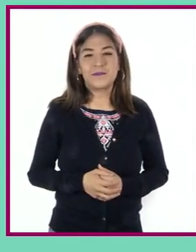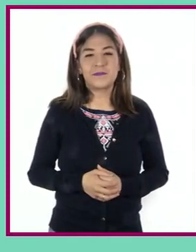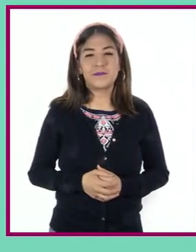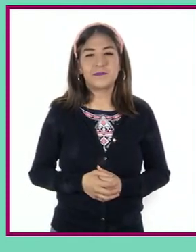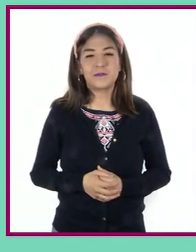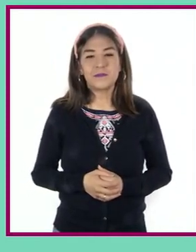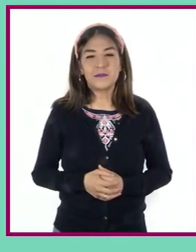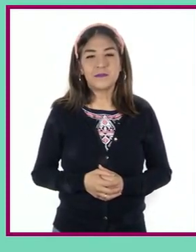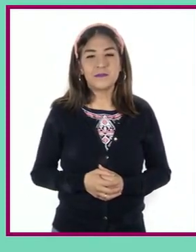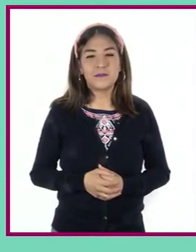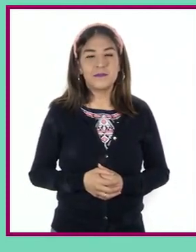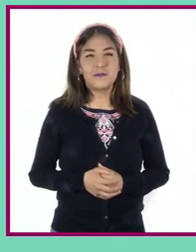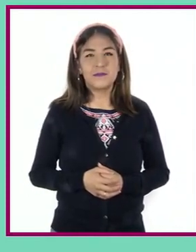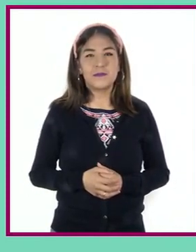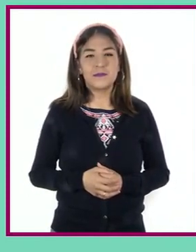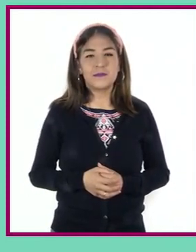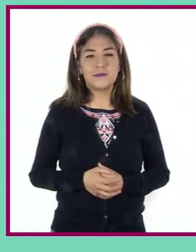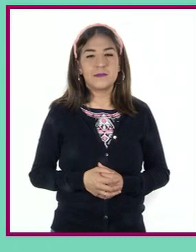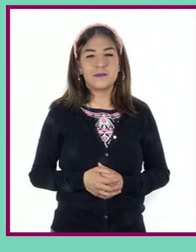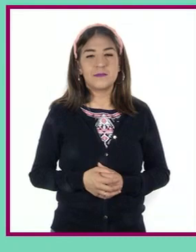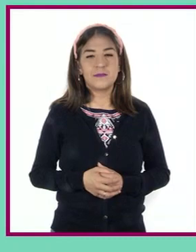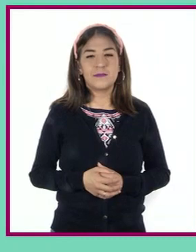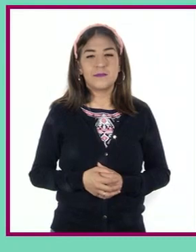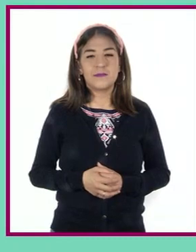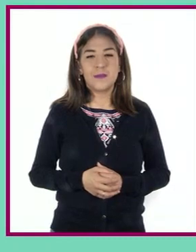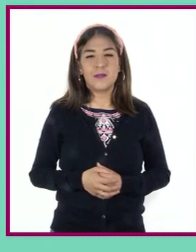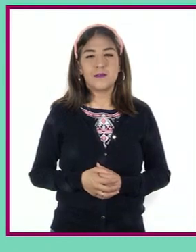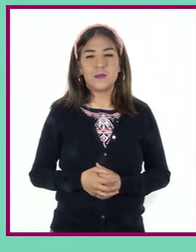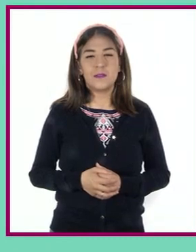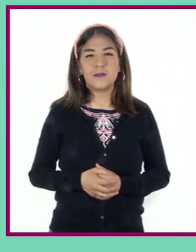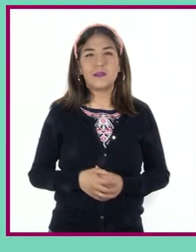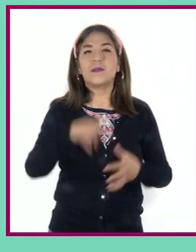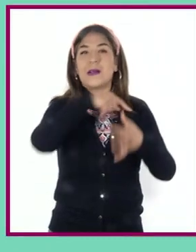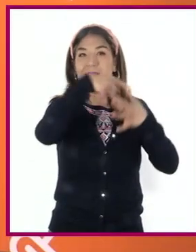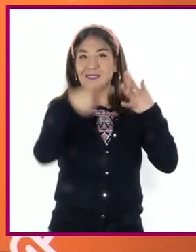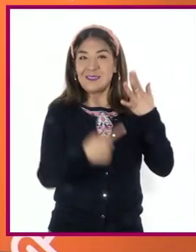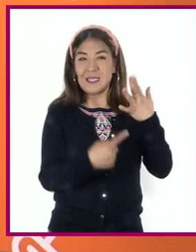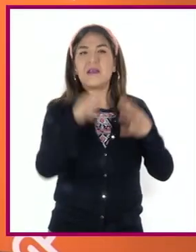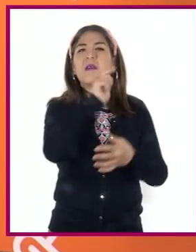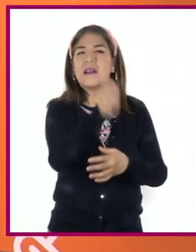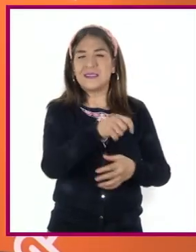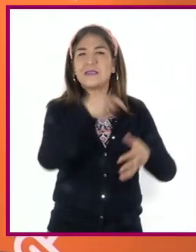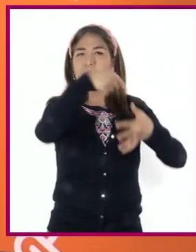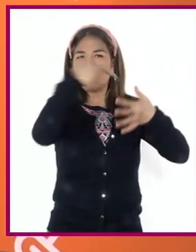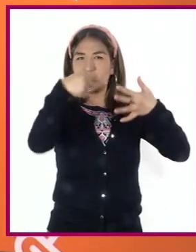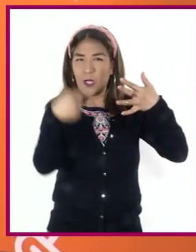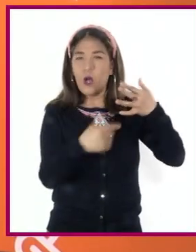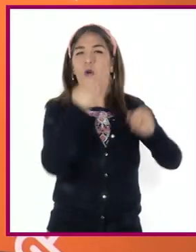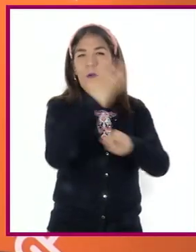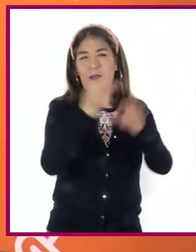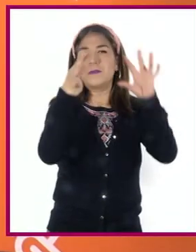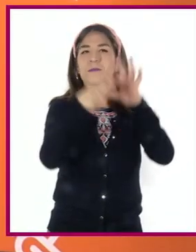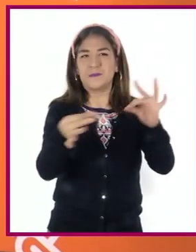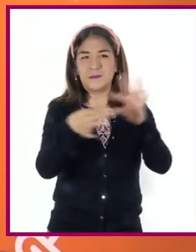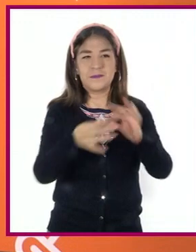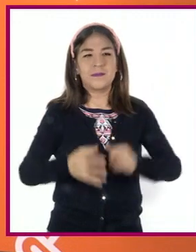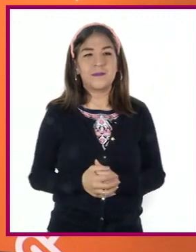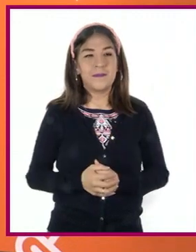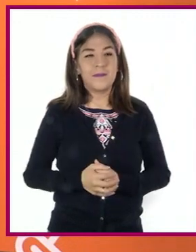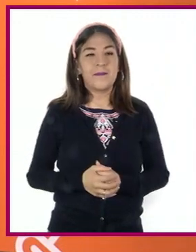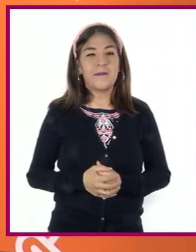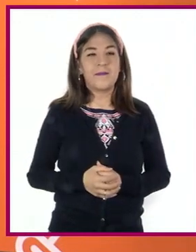decimos, es muy lejos a donde vas, llegarás mañana, es una exageración. En este caso, una